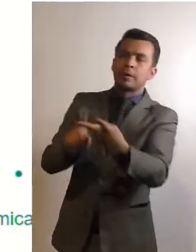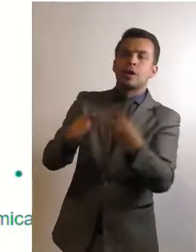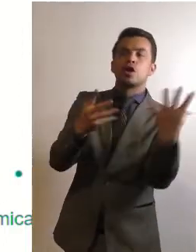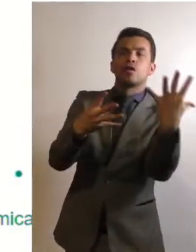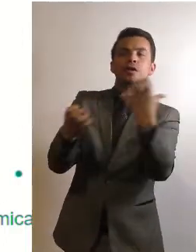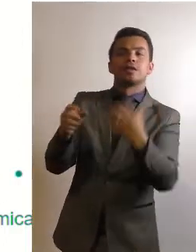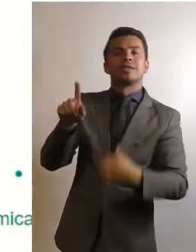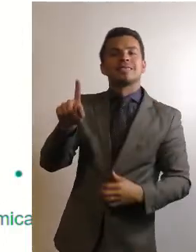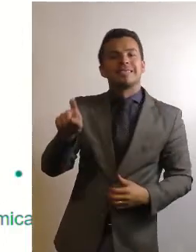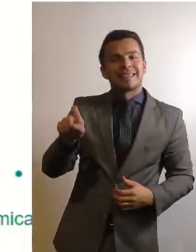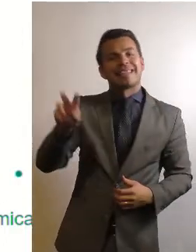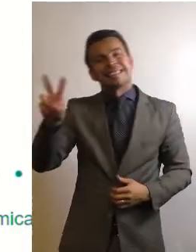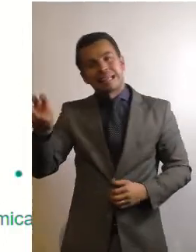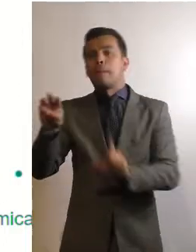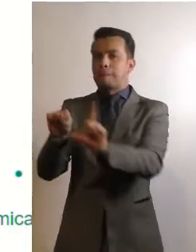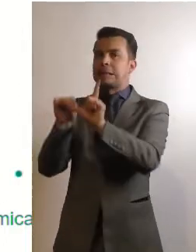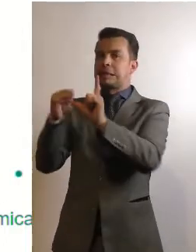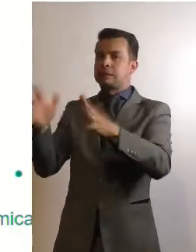967 magísters,